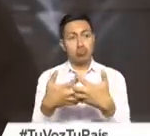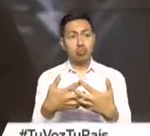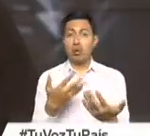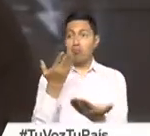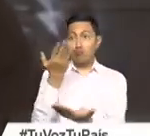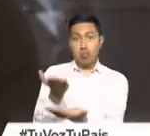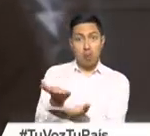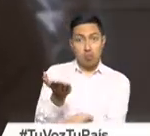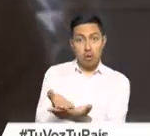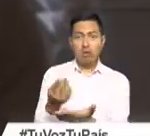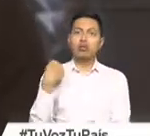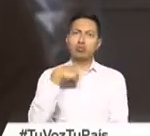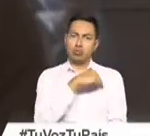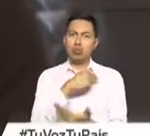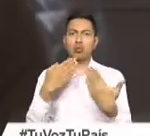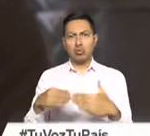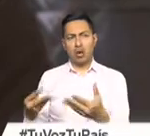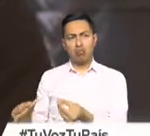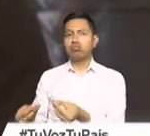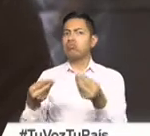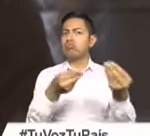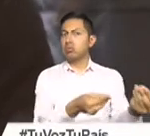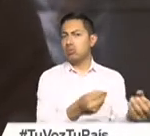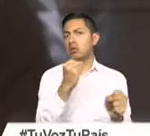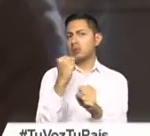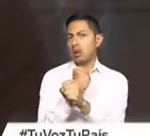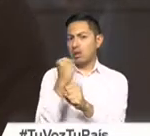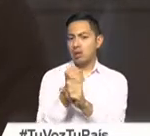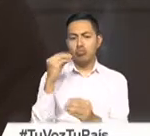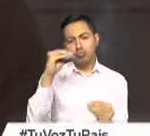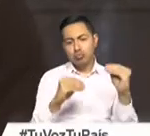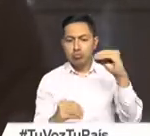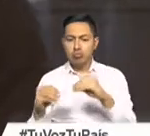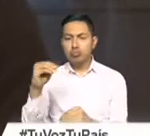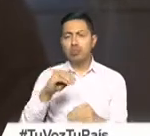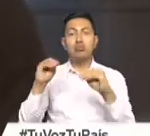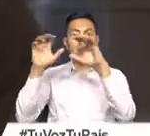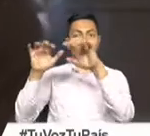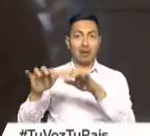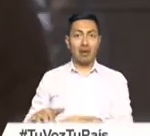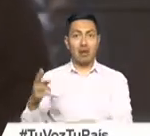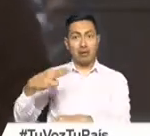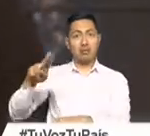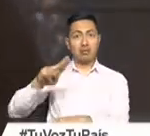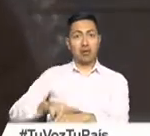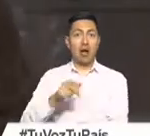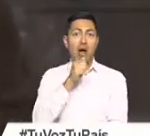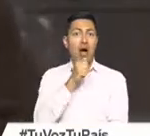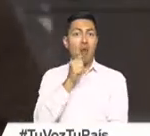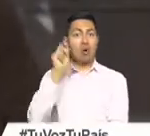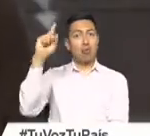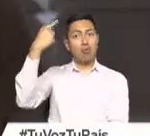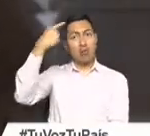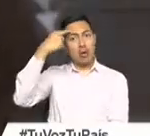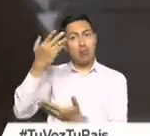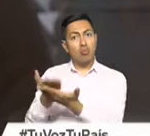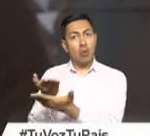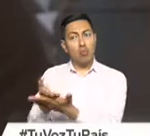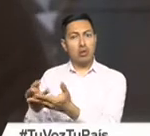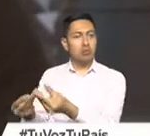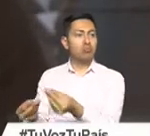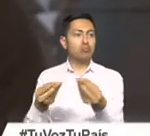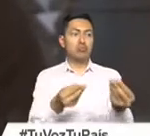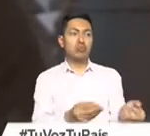Nosotros tenemos la propuesta ya trabajada desde la Secretaría Nacional, desde el gobierno, pero también vamos a esperar